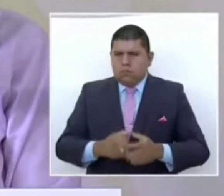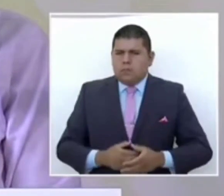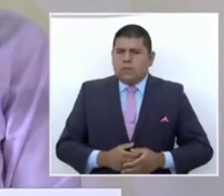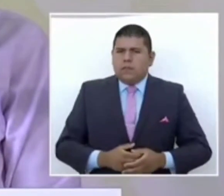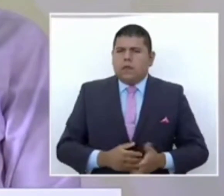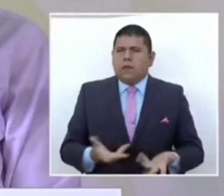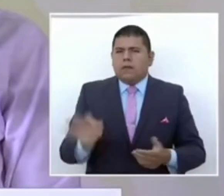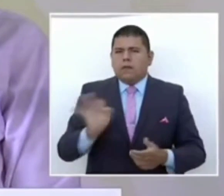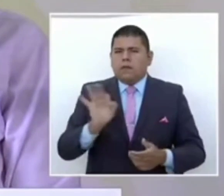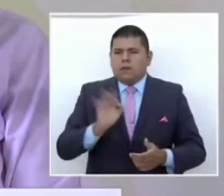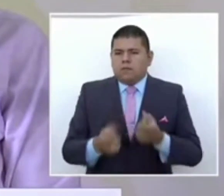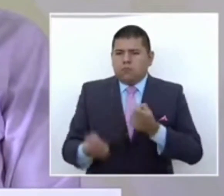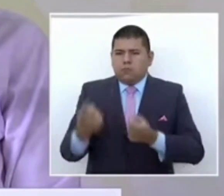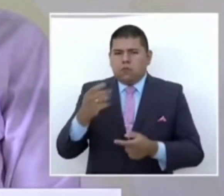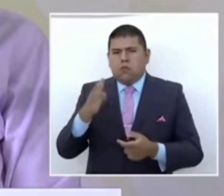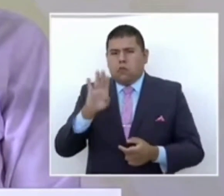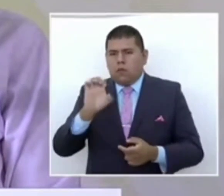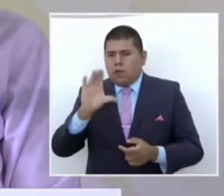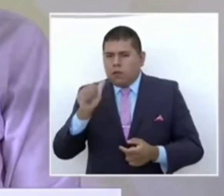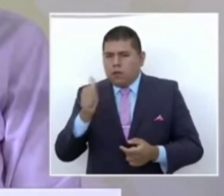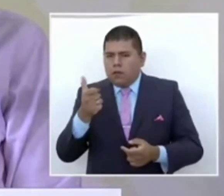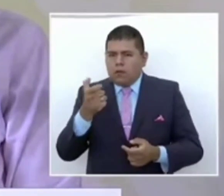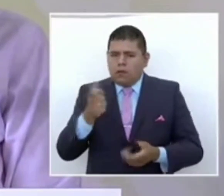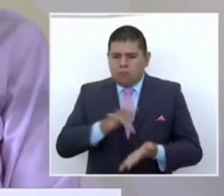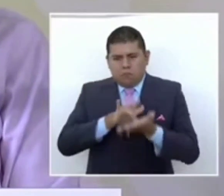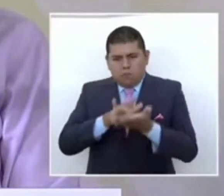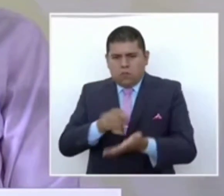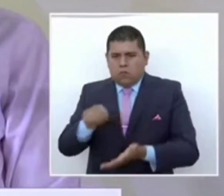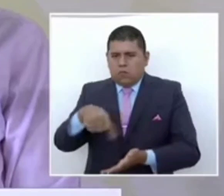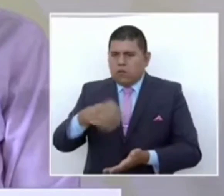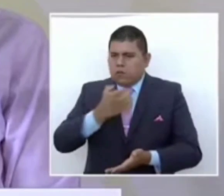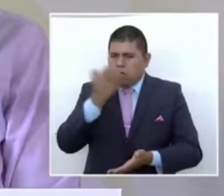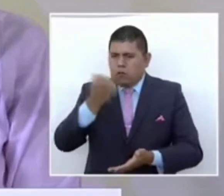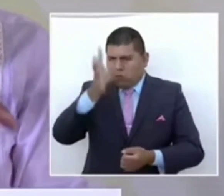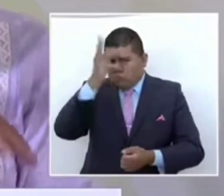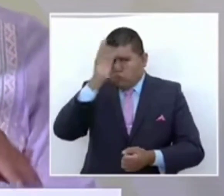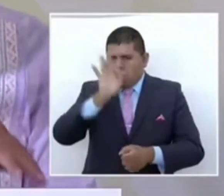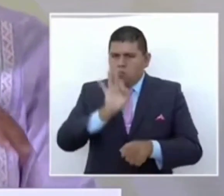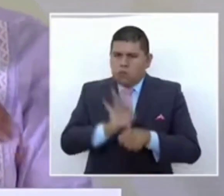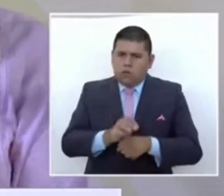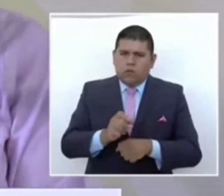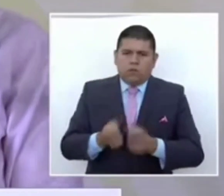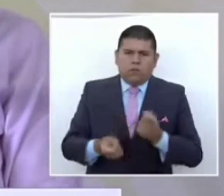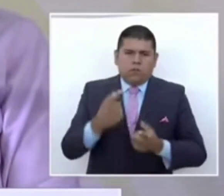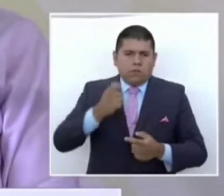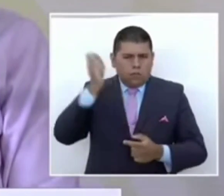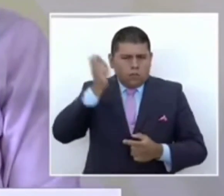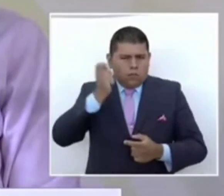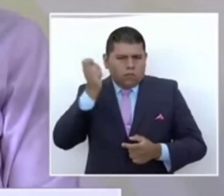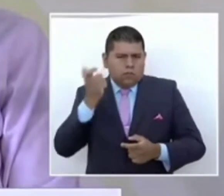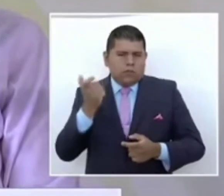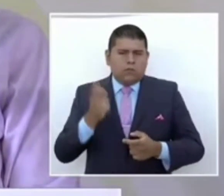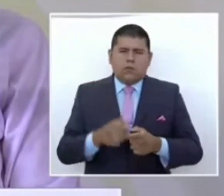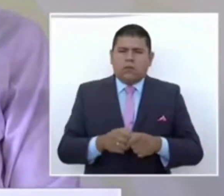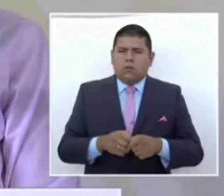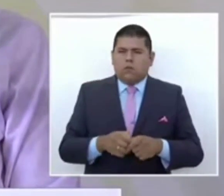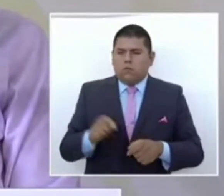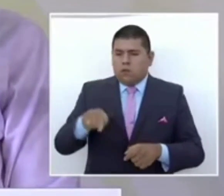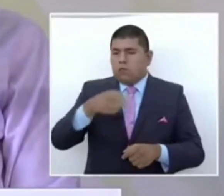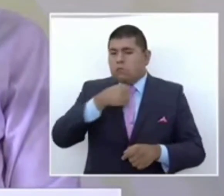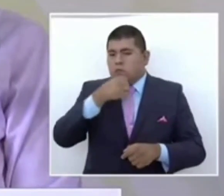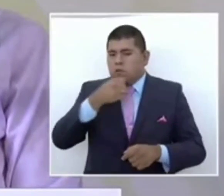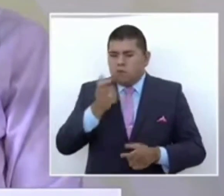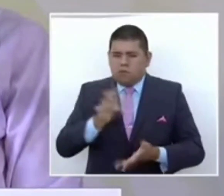una beca para estudiar, tiene una pensión porque es adulto